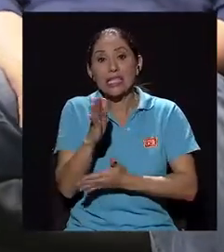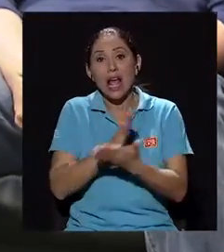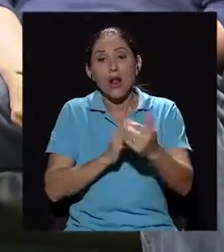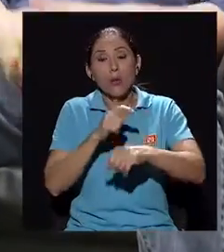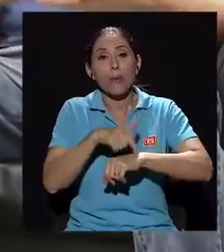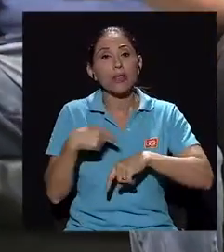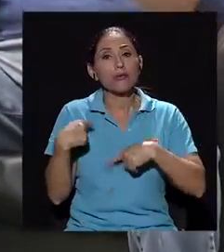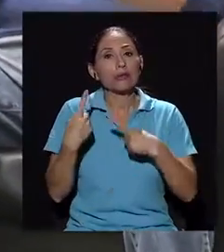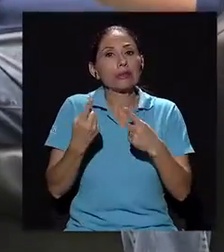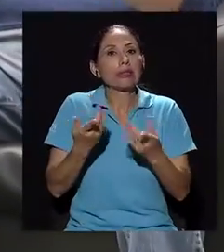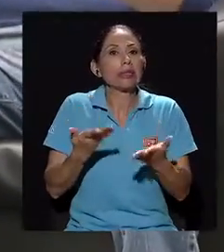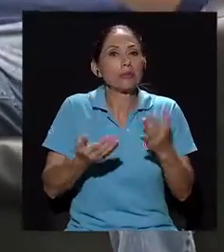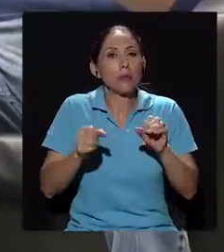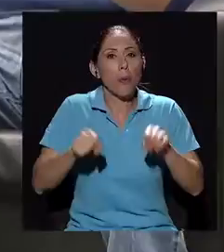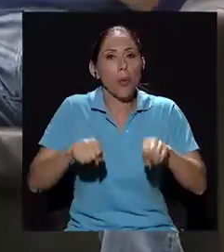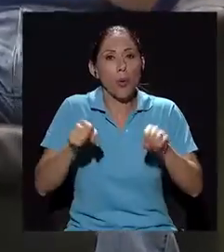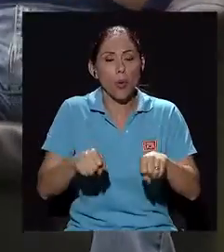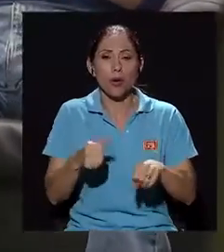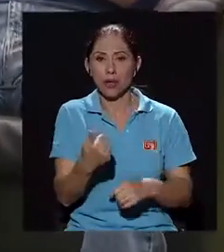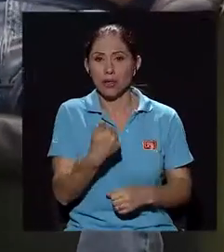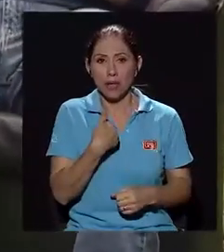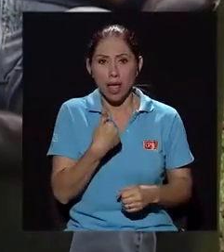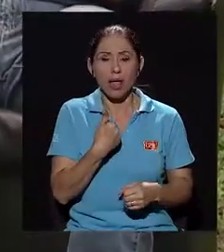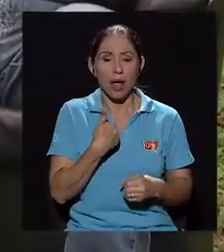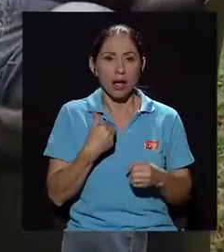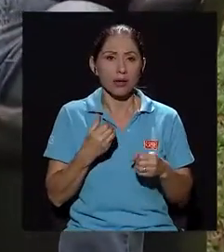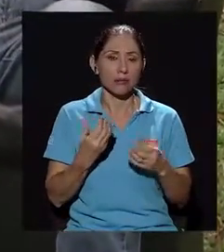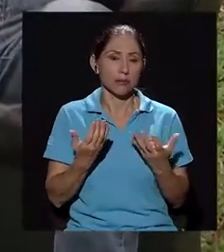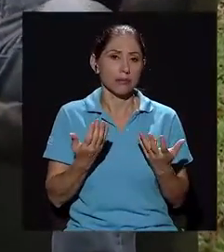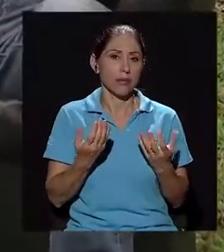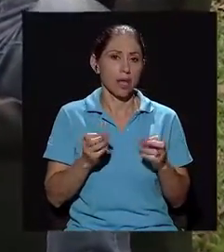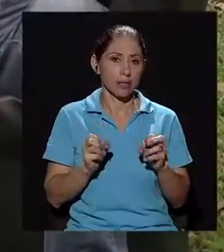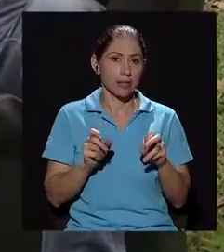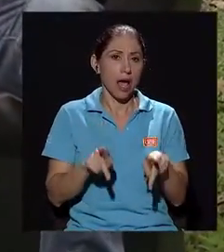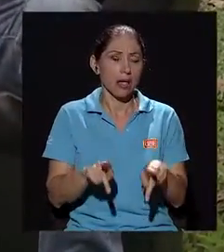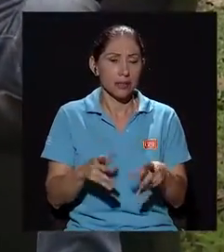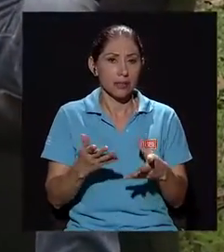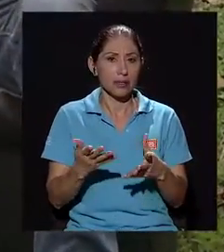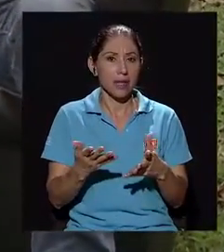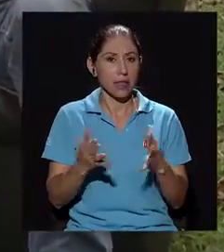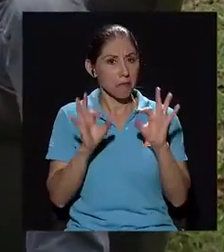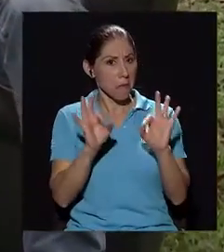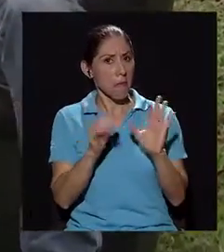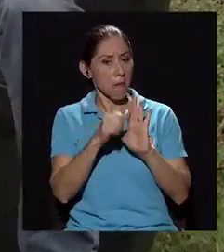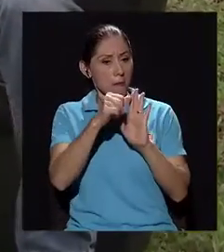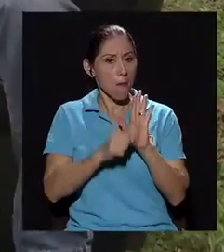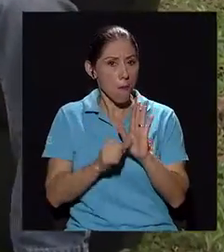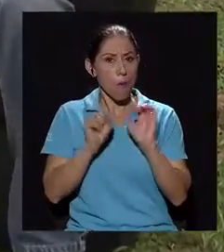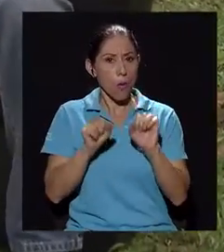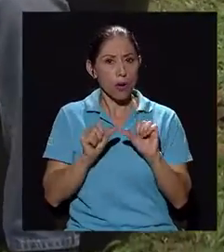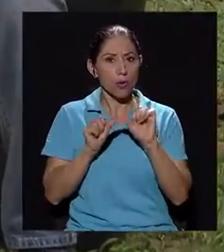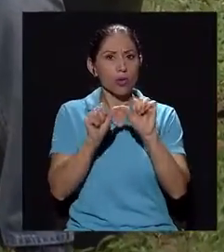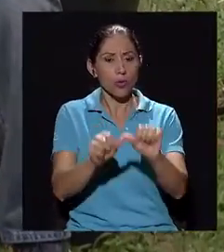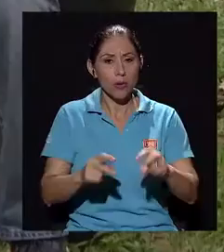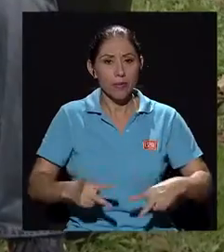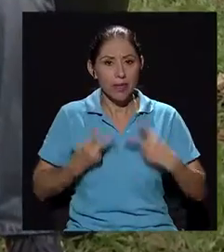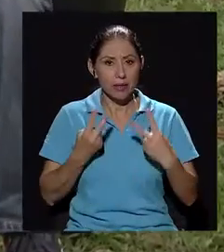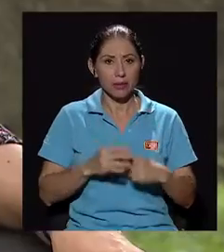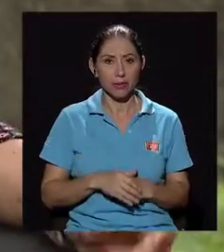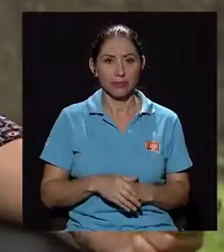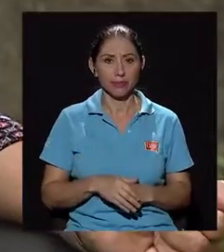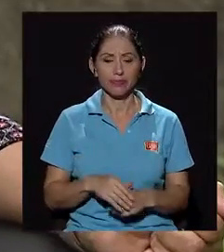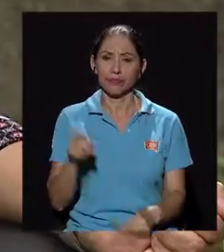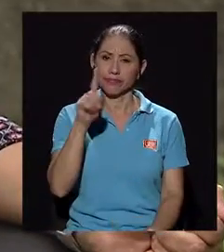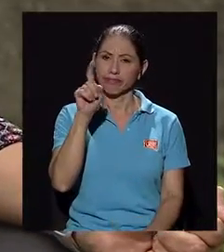o sea, tengan el chance de poder tener su trasplante y poder continuar viviendo.